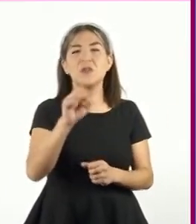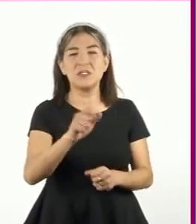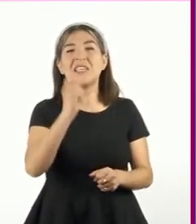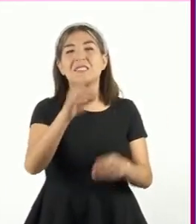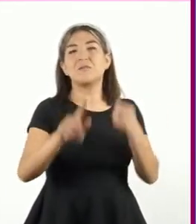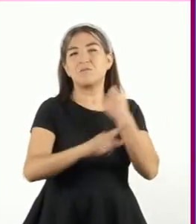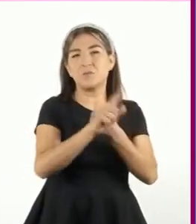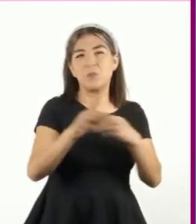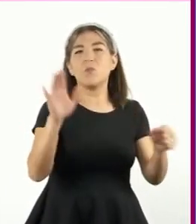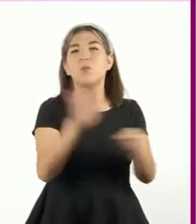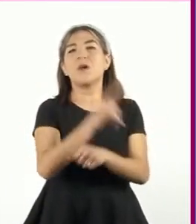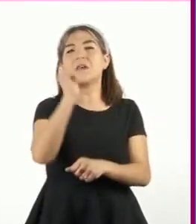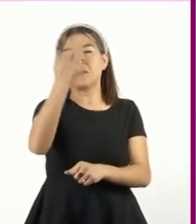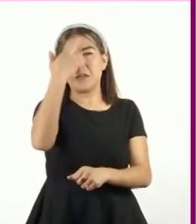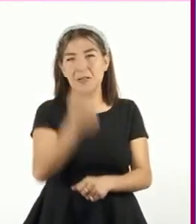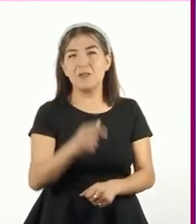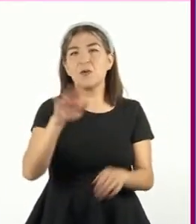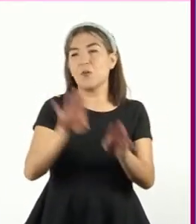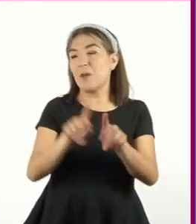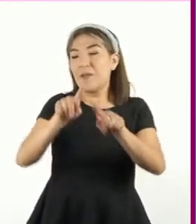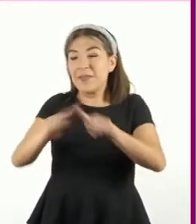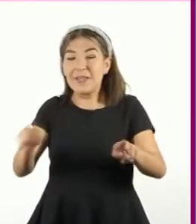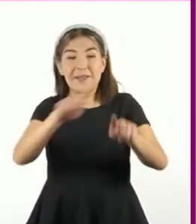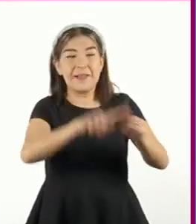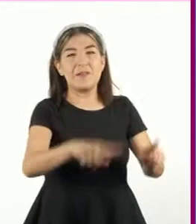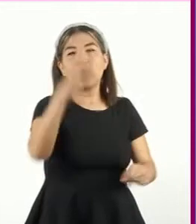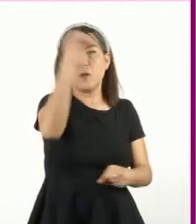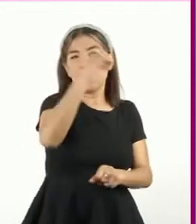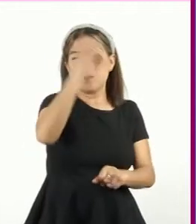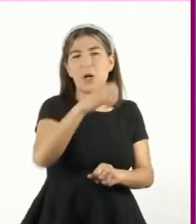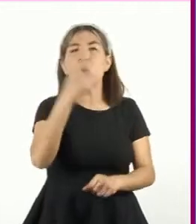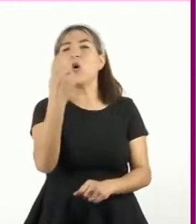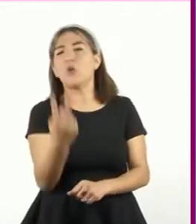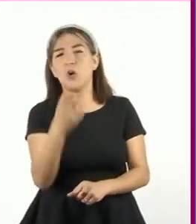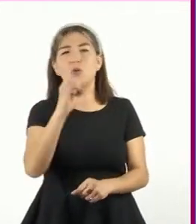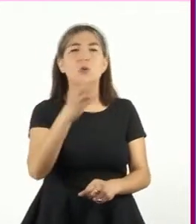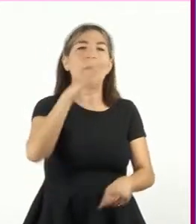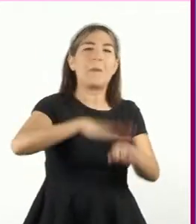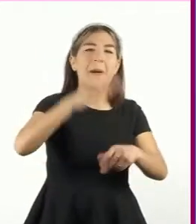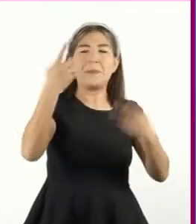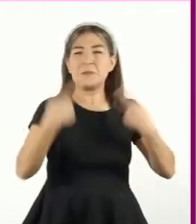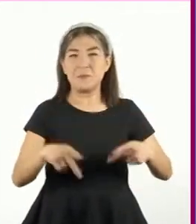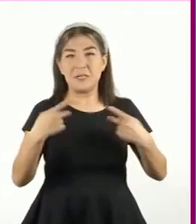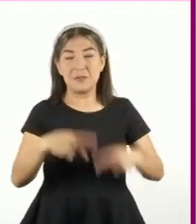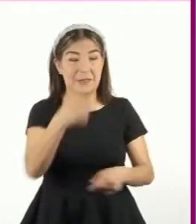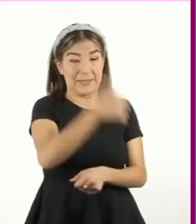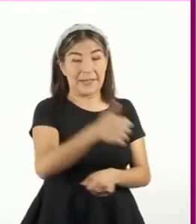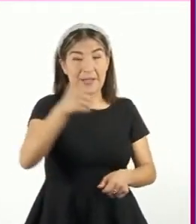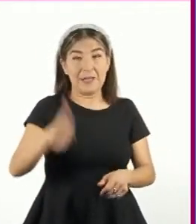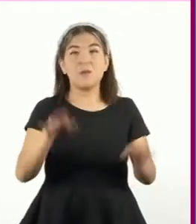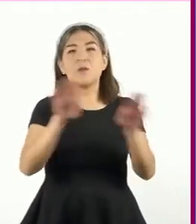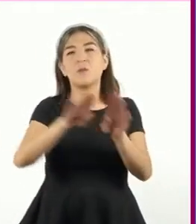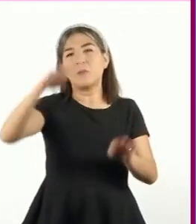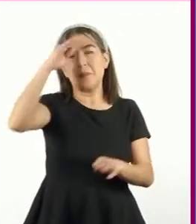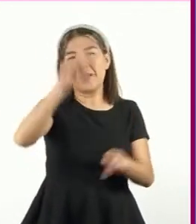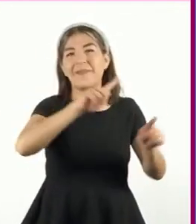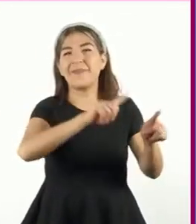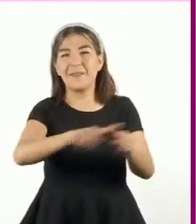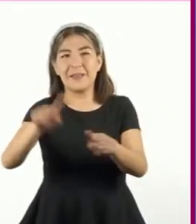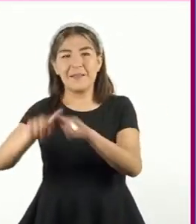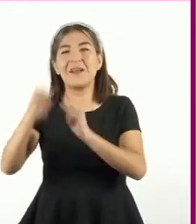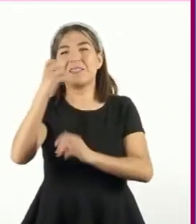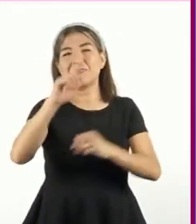por las diferencias o disputas que se dan entre dos o más personas, porque cada una aprecia de manera distinta